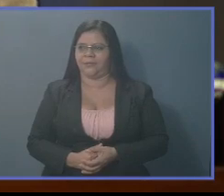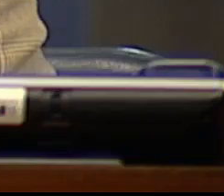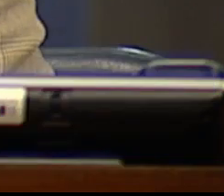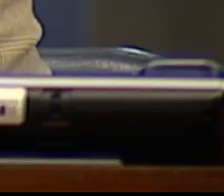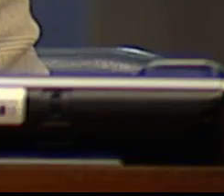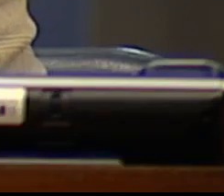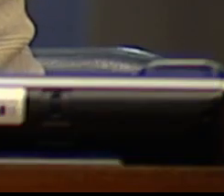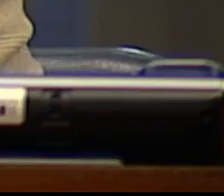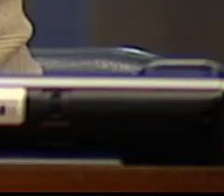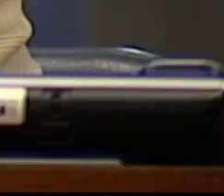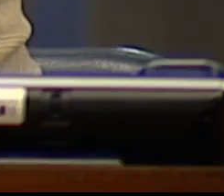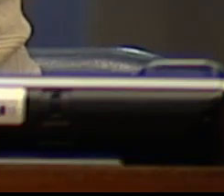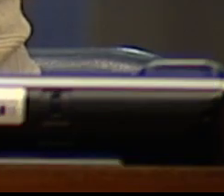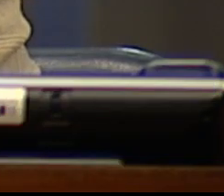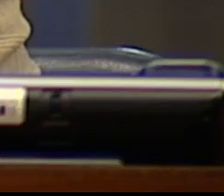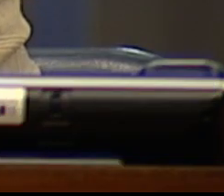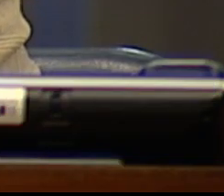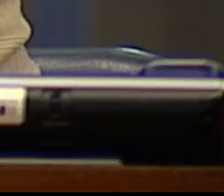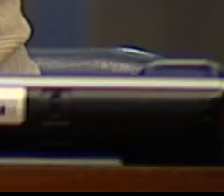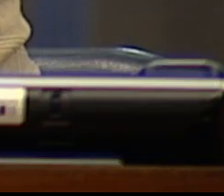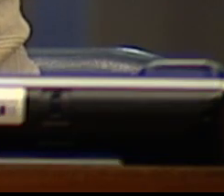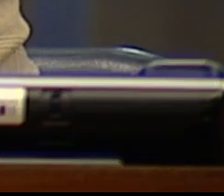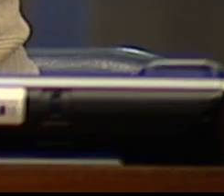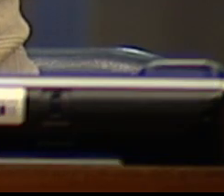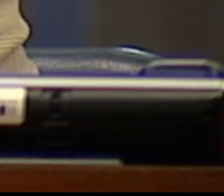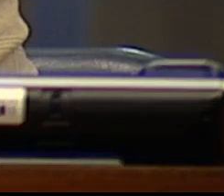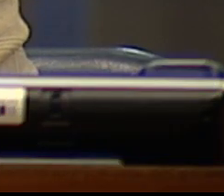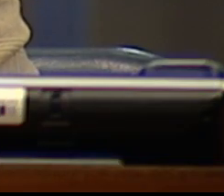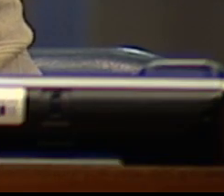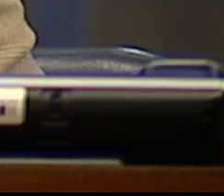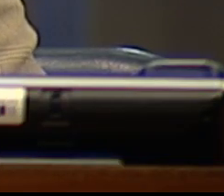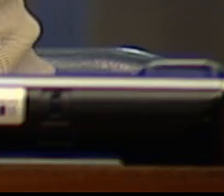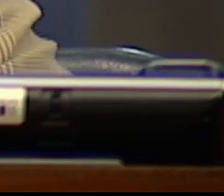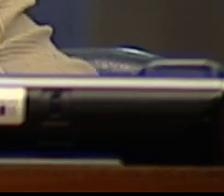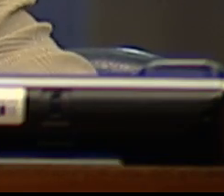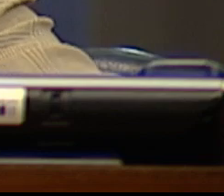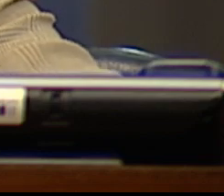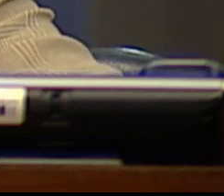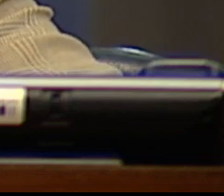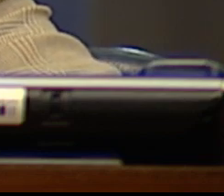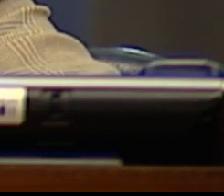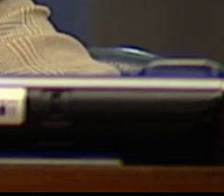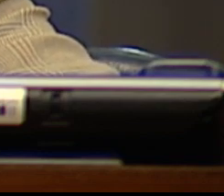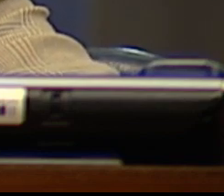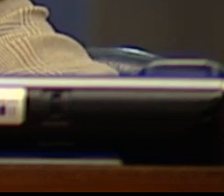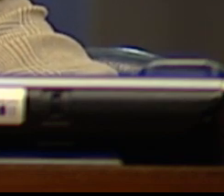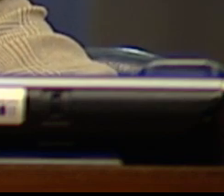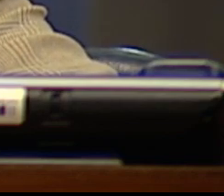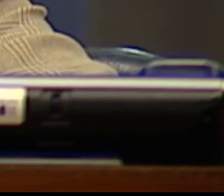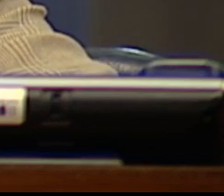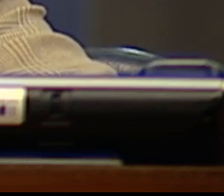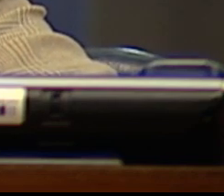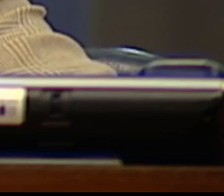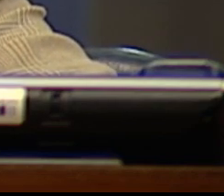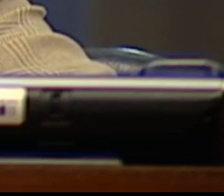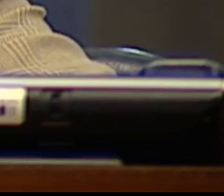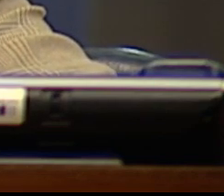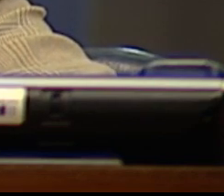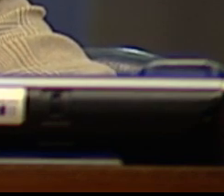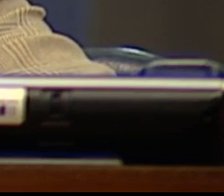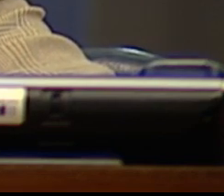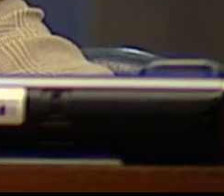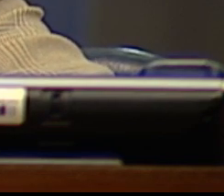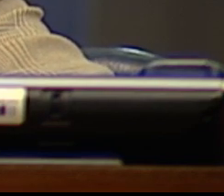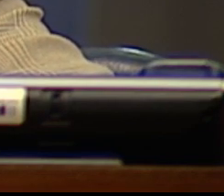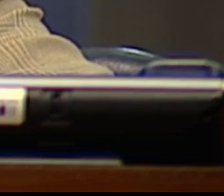Todos los trabajadores y trabajadoras que sean mayores de 60 años de edad, mujeres en estado de embarazo y